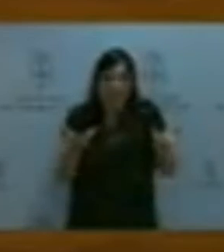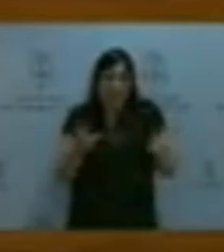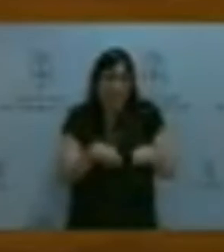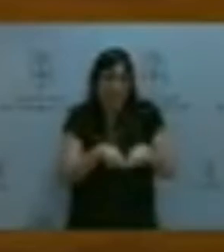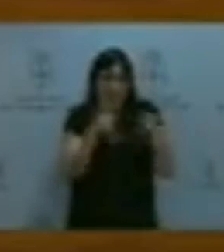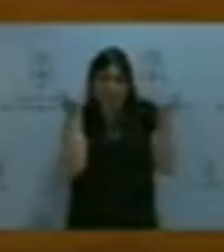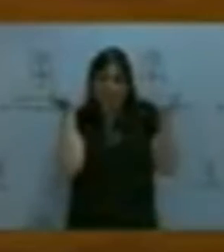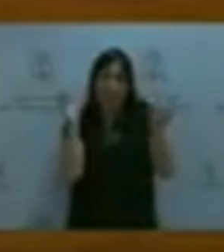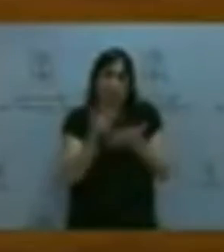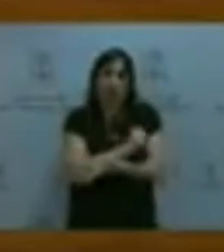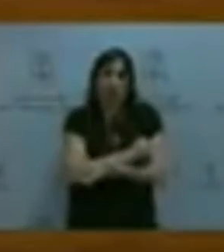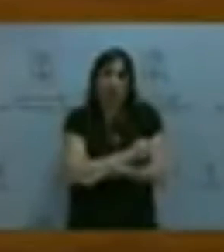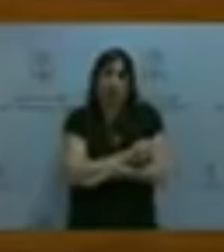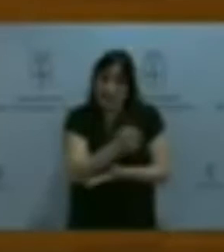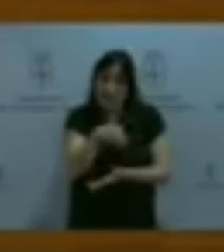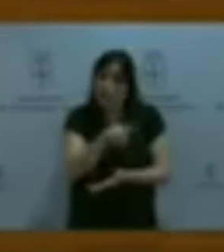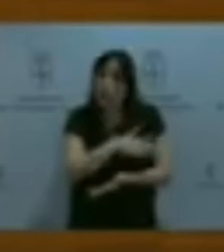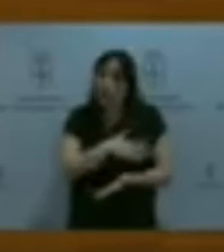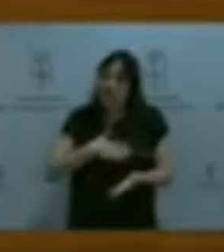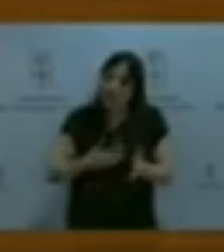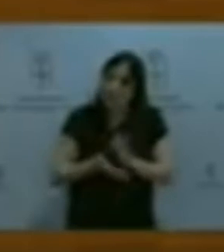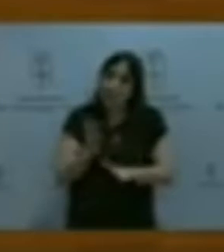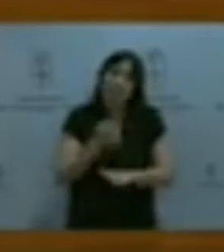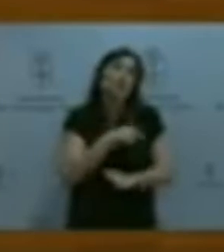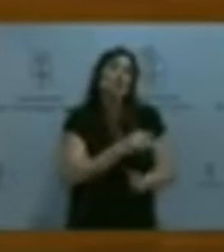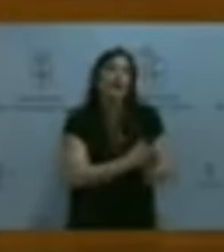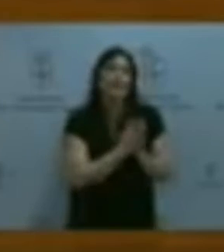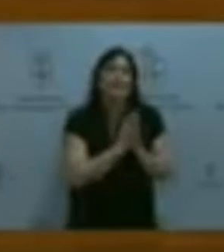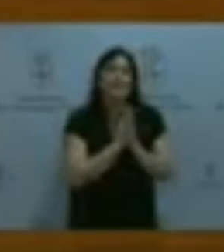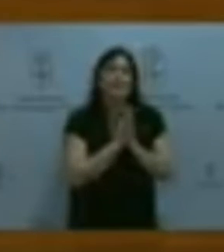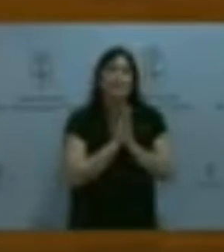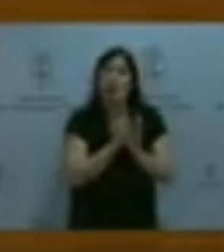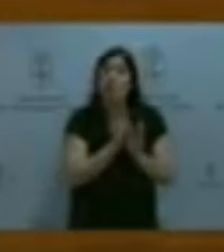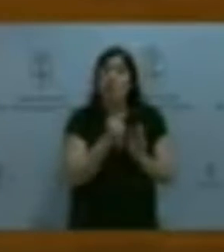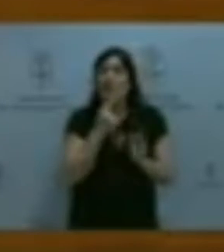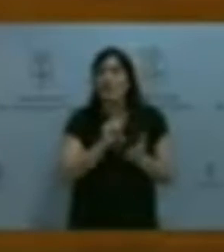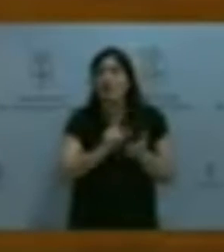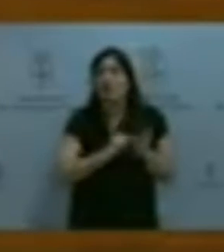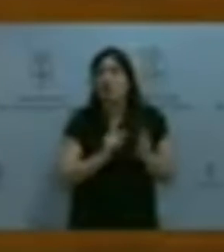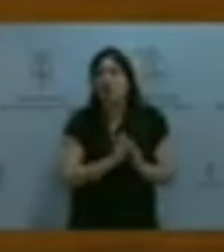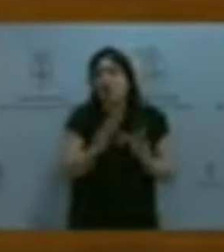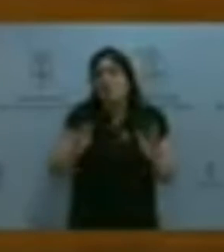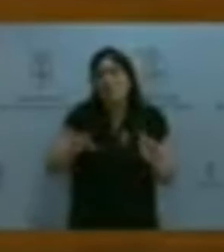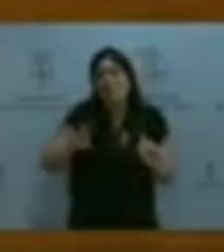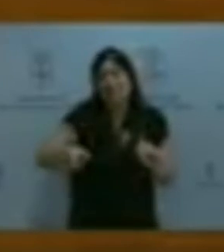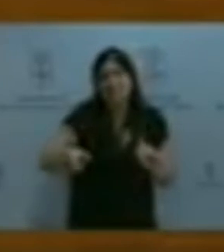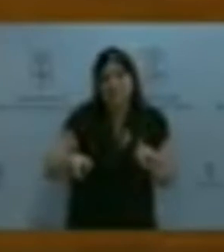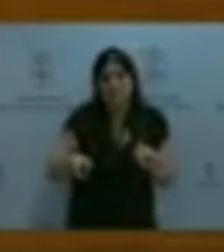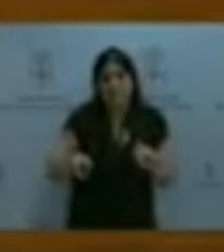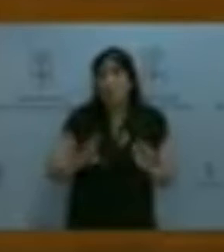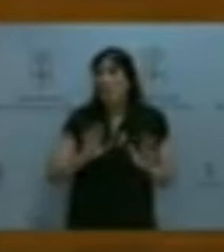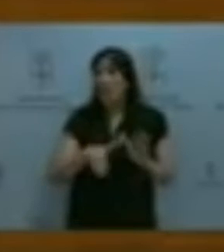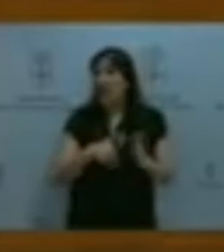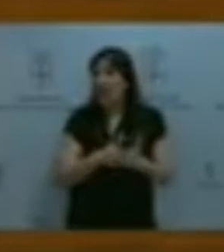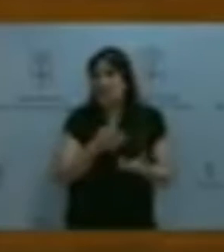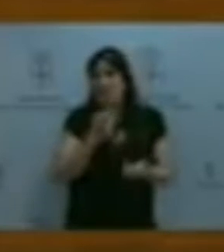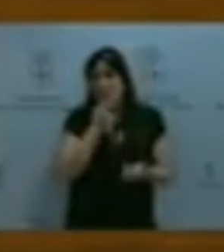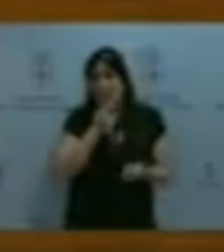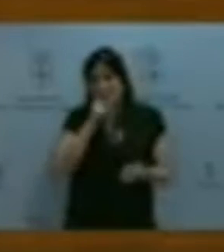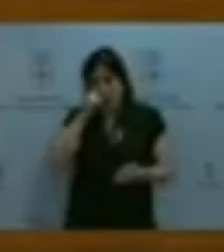por favor, y les hicieron una prórroga del contrato por 3 meses, es decir, hasta septiembre de este año. Y les han